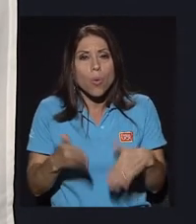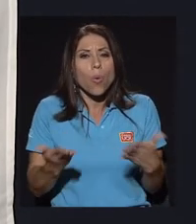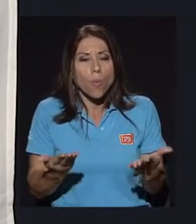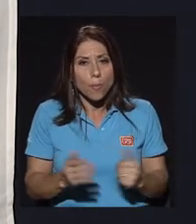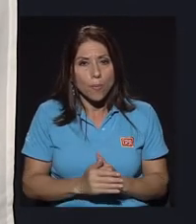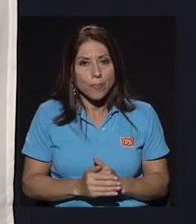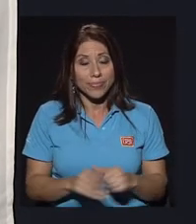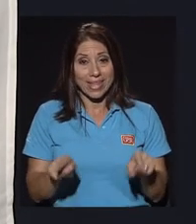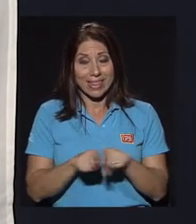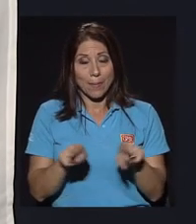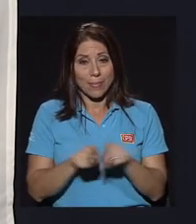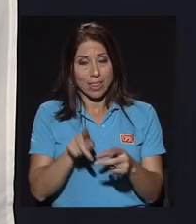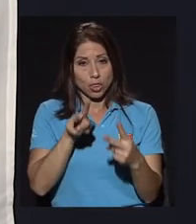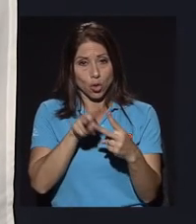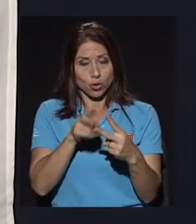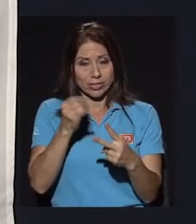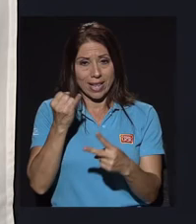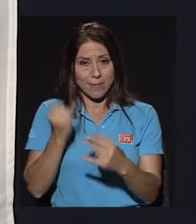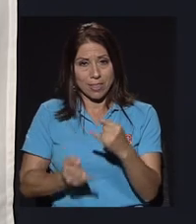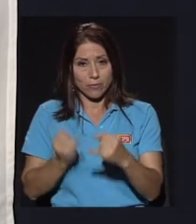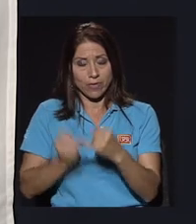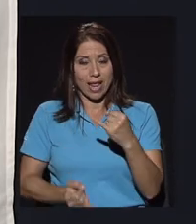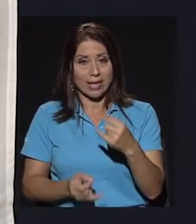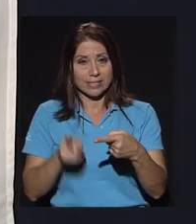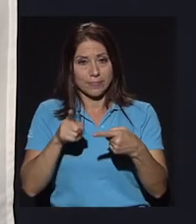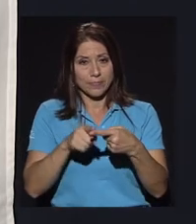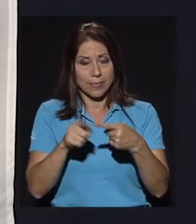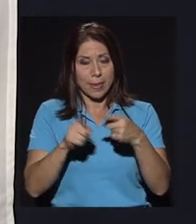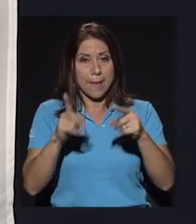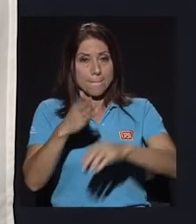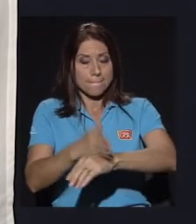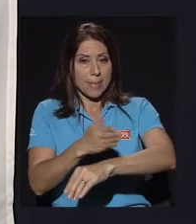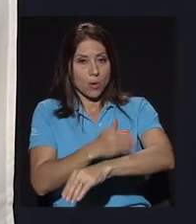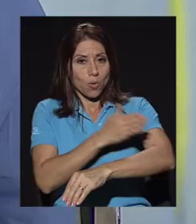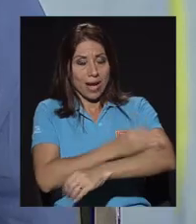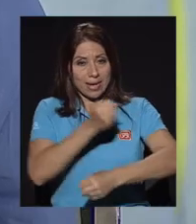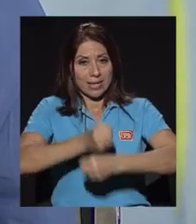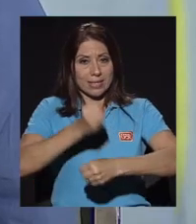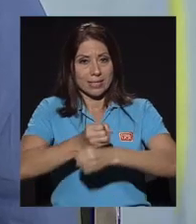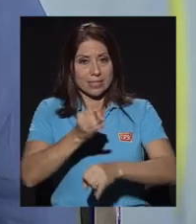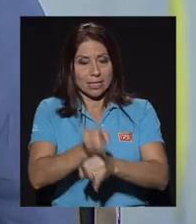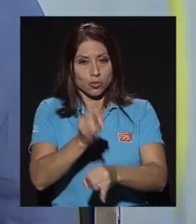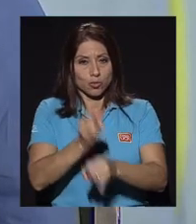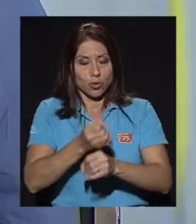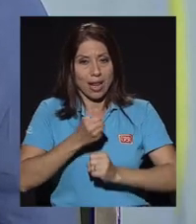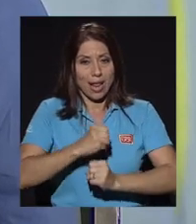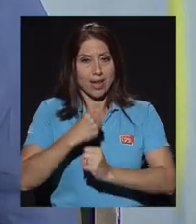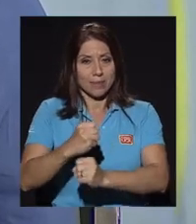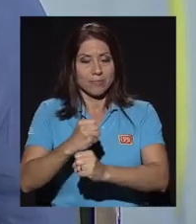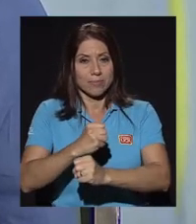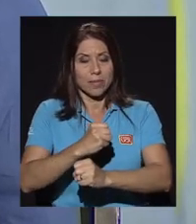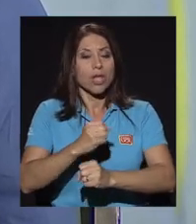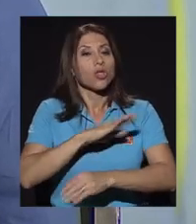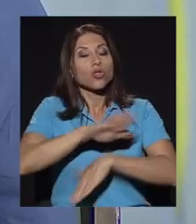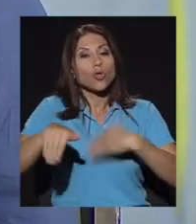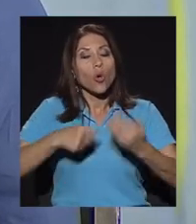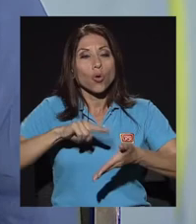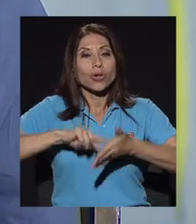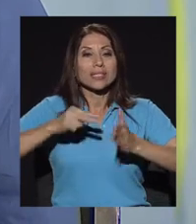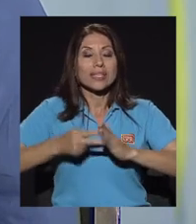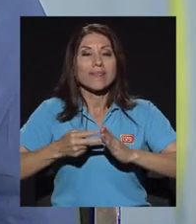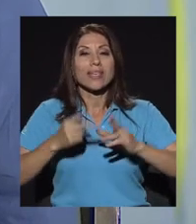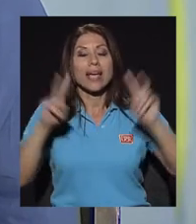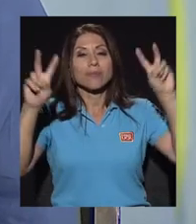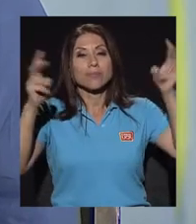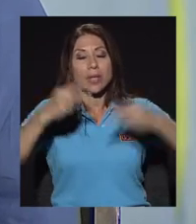dos elementos finales, el tema de, para mejorar la gestión institucional, todo lo que significa una ventanilla única y